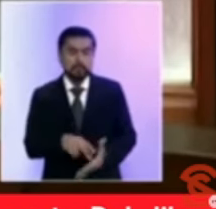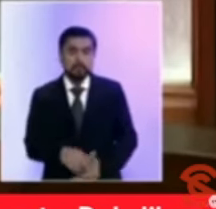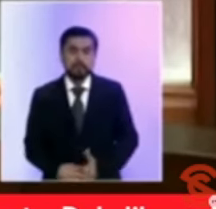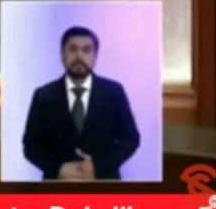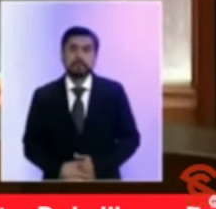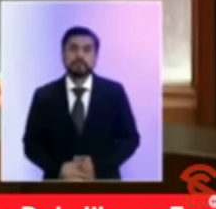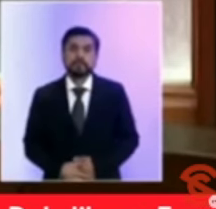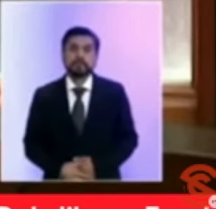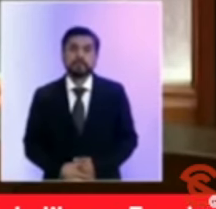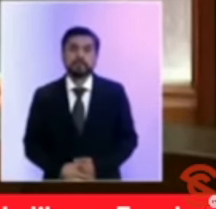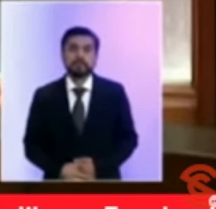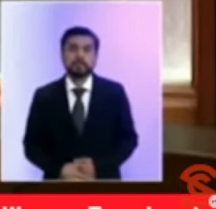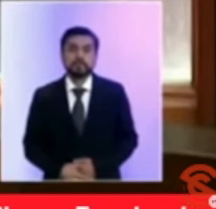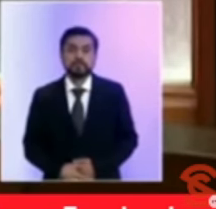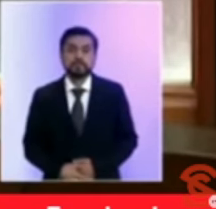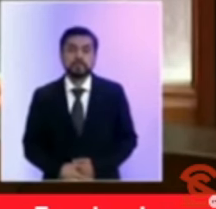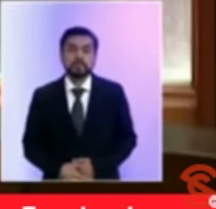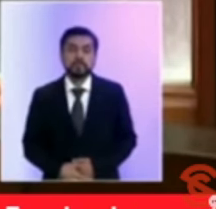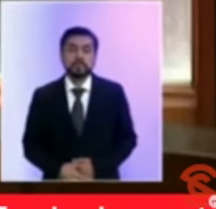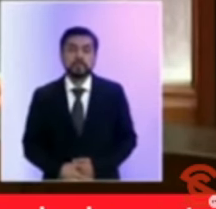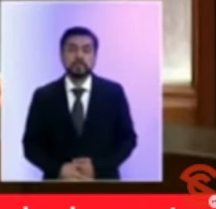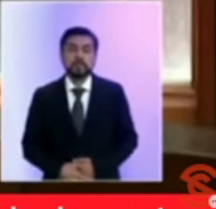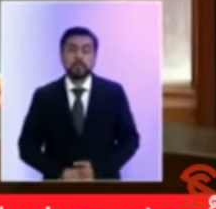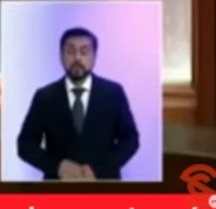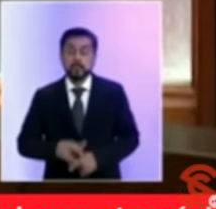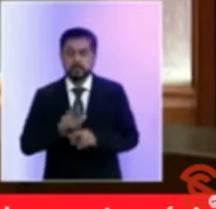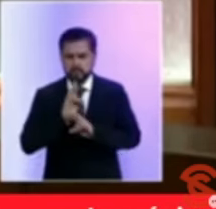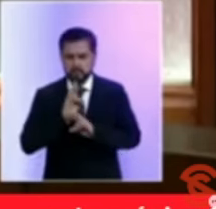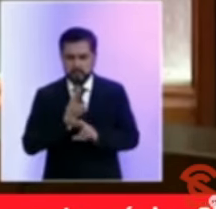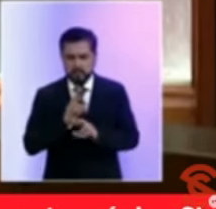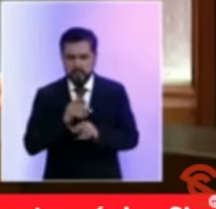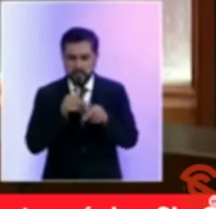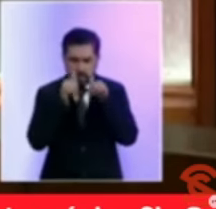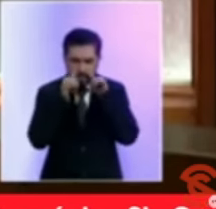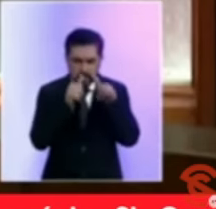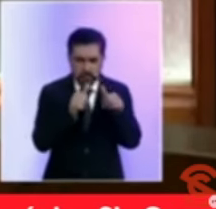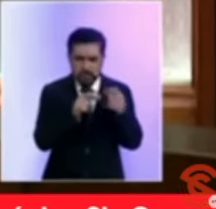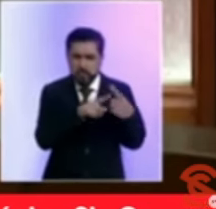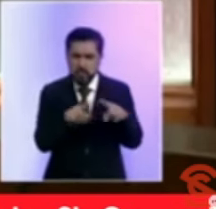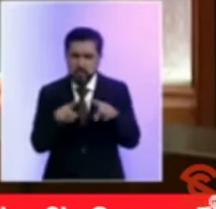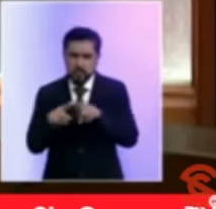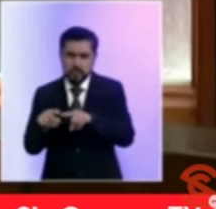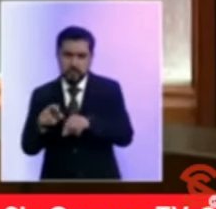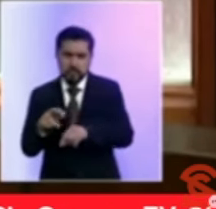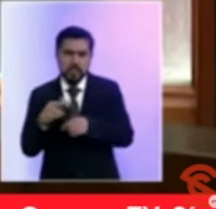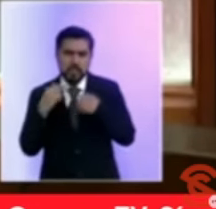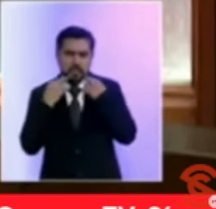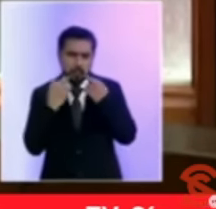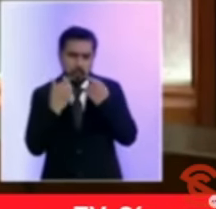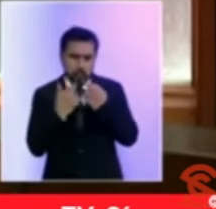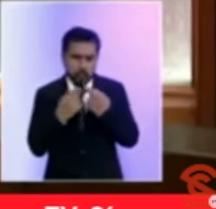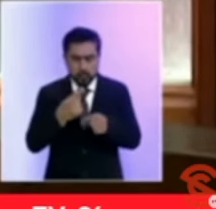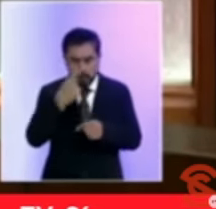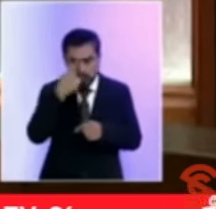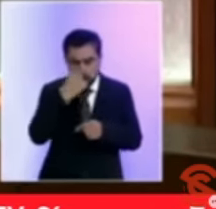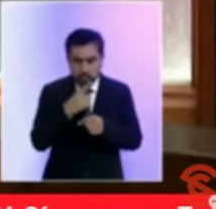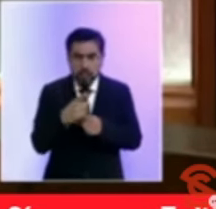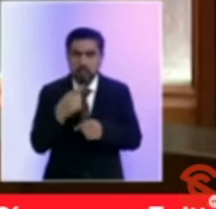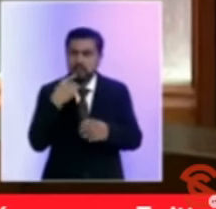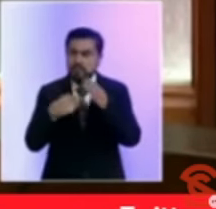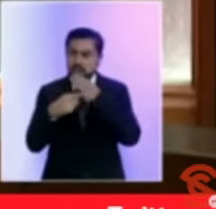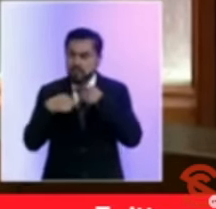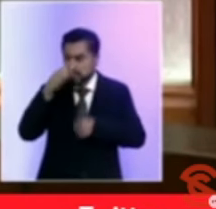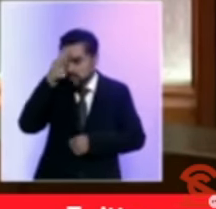urnas la resolución de los medios de impugnación en sesiones públicas el cómputo final y la